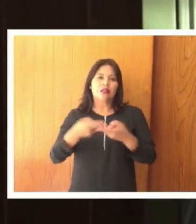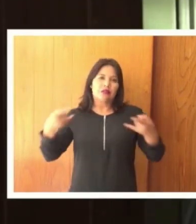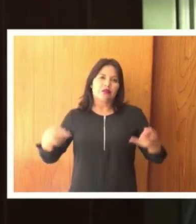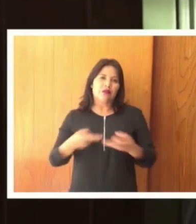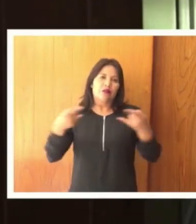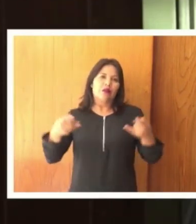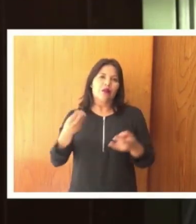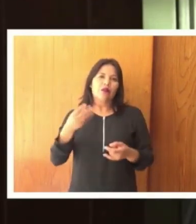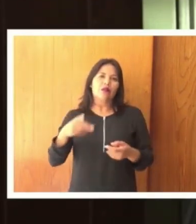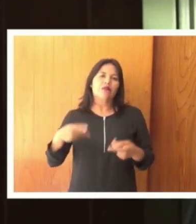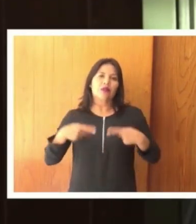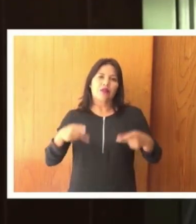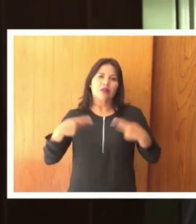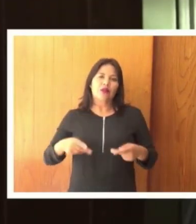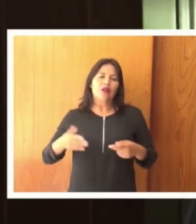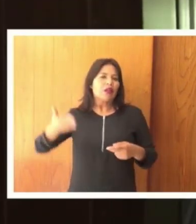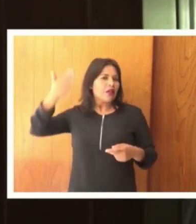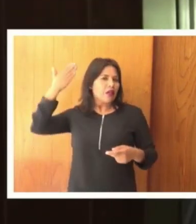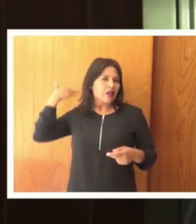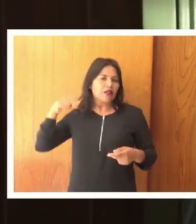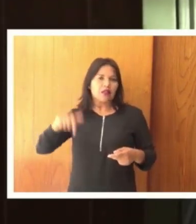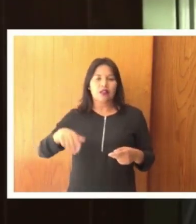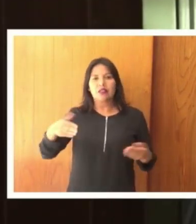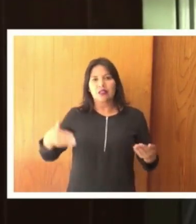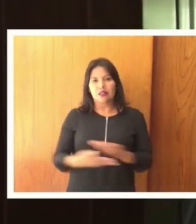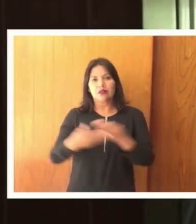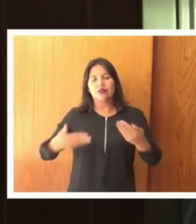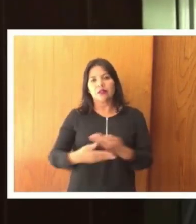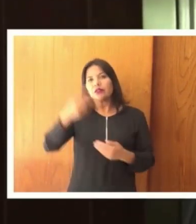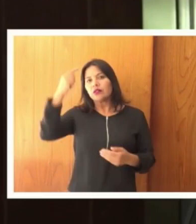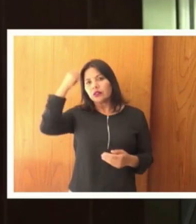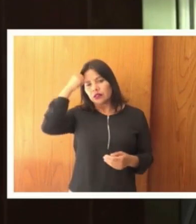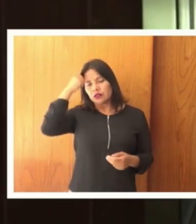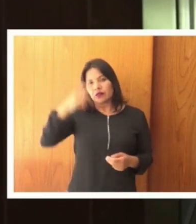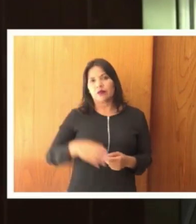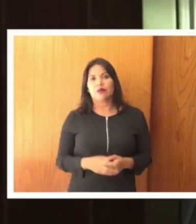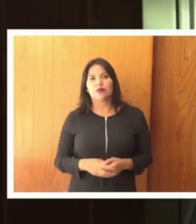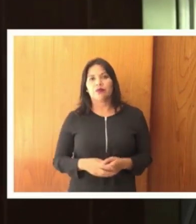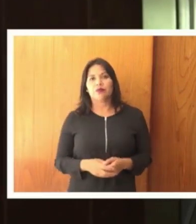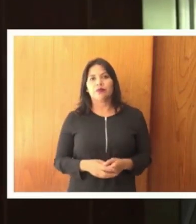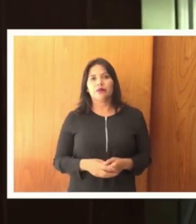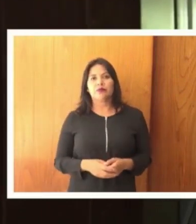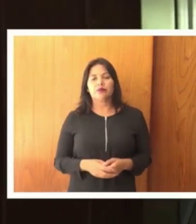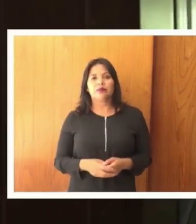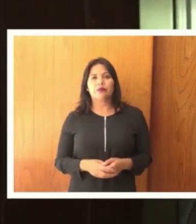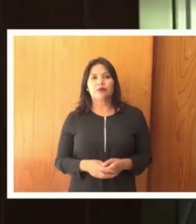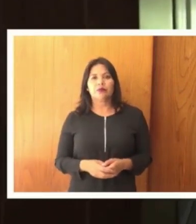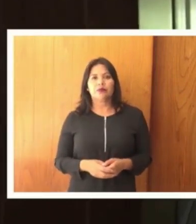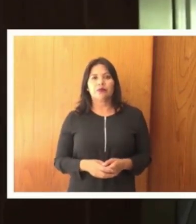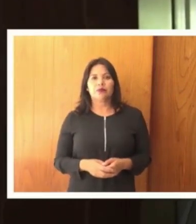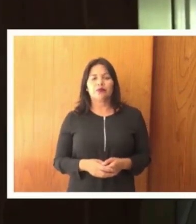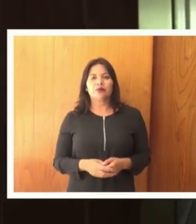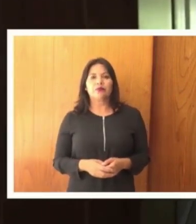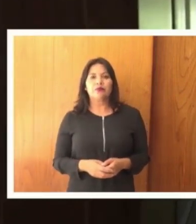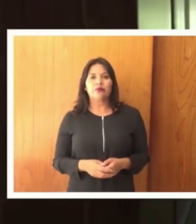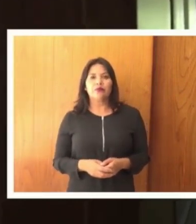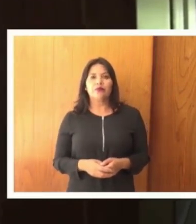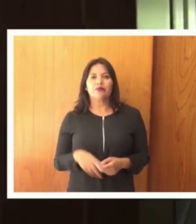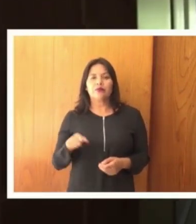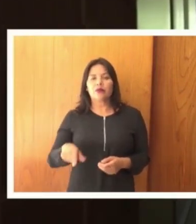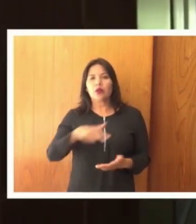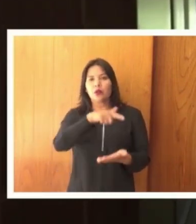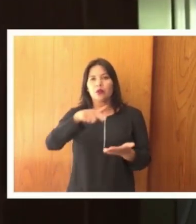de personajes hoy como Nezahualcóyotl o como otros personajes aquí en Texcoco emblemáticos. Somos un